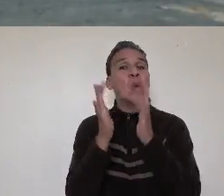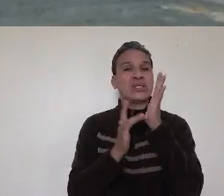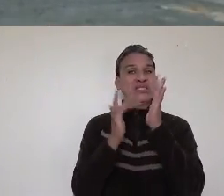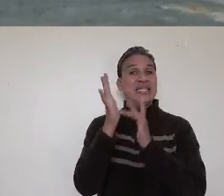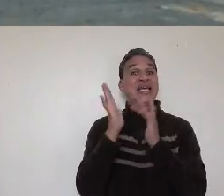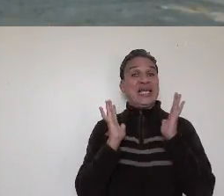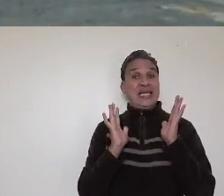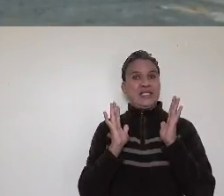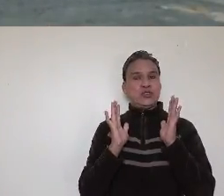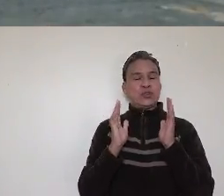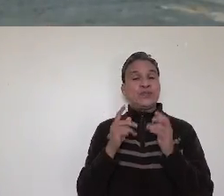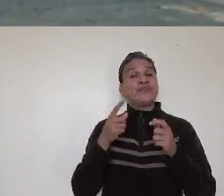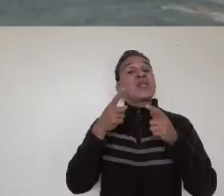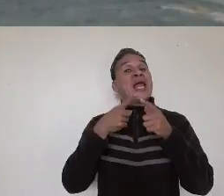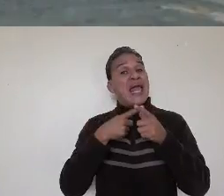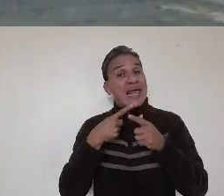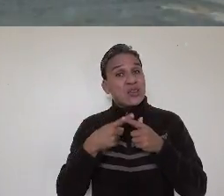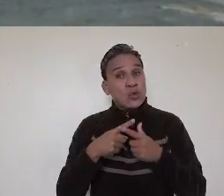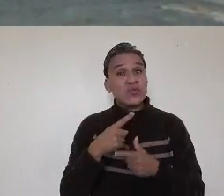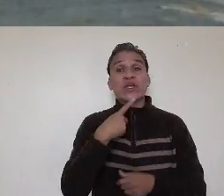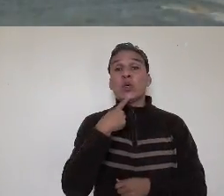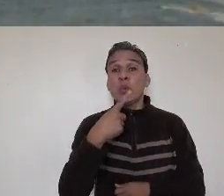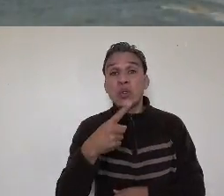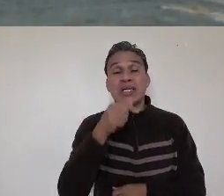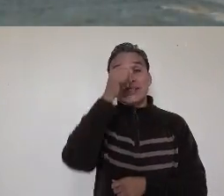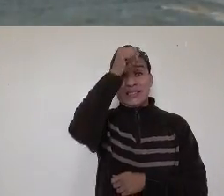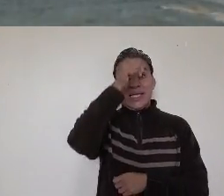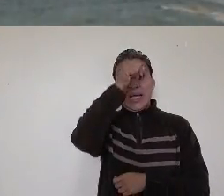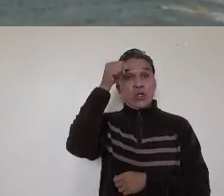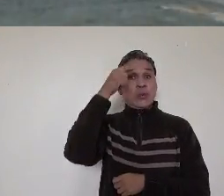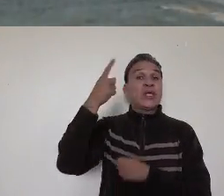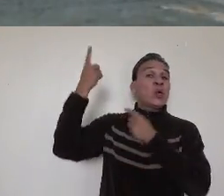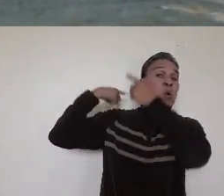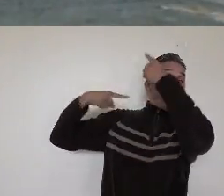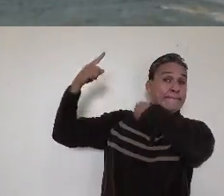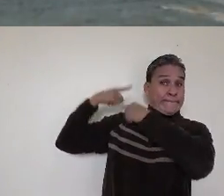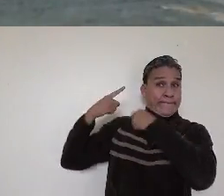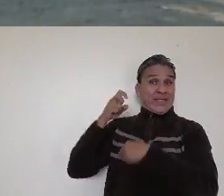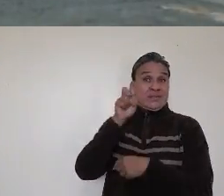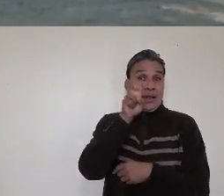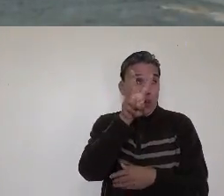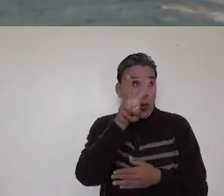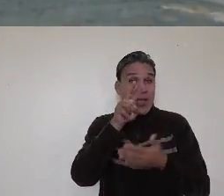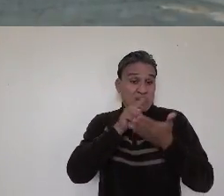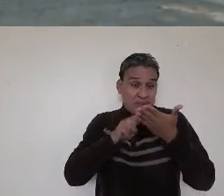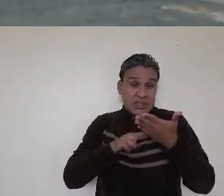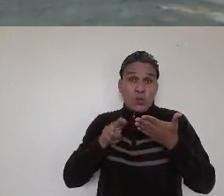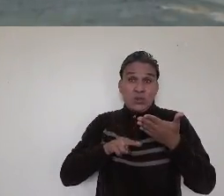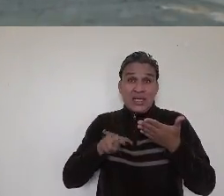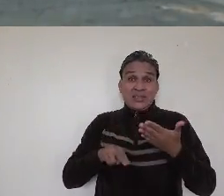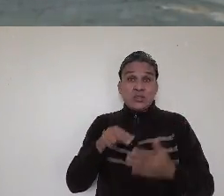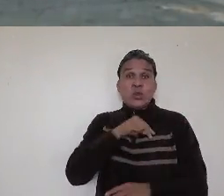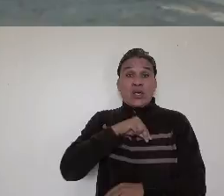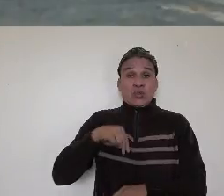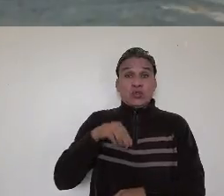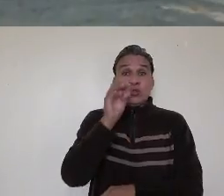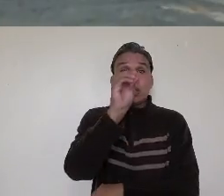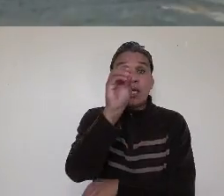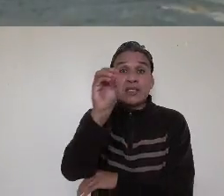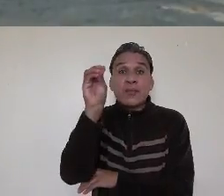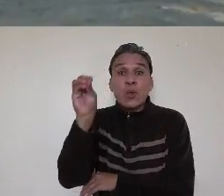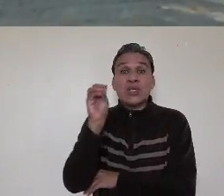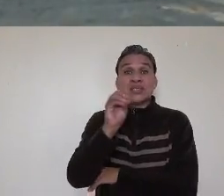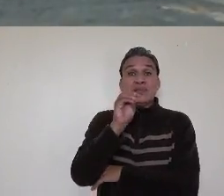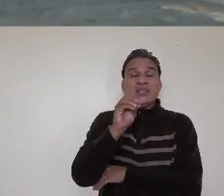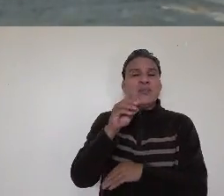Y entonces, como decía el domingo pasado, la segunda lectura, pues estamos llamados a tener los